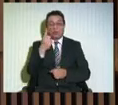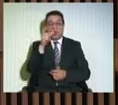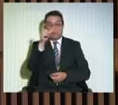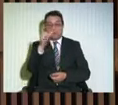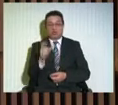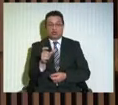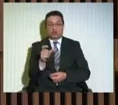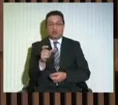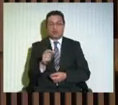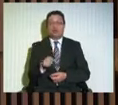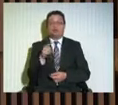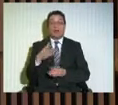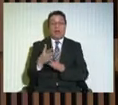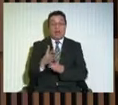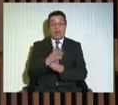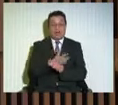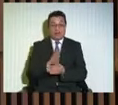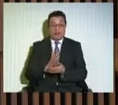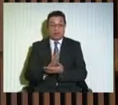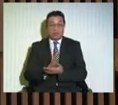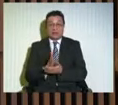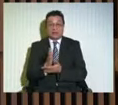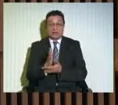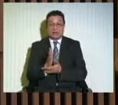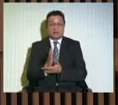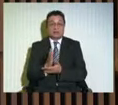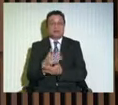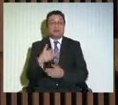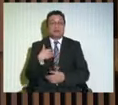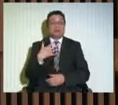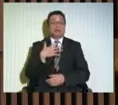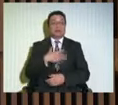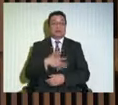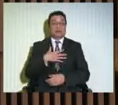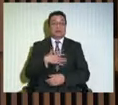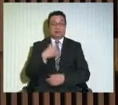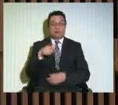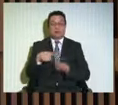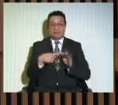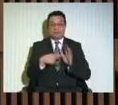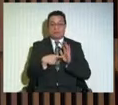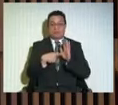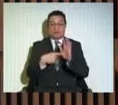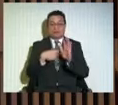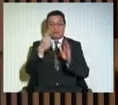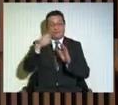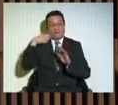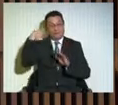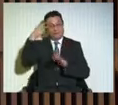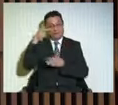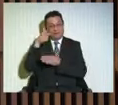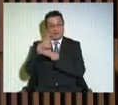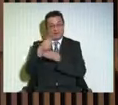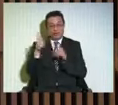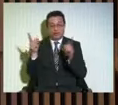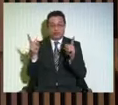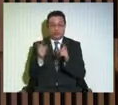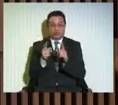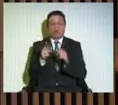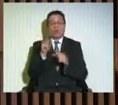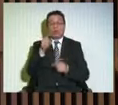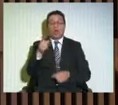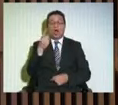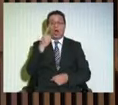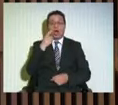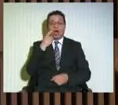persona. Y antes de comenzar, quería presentarles un pequeño video para que conozcan